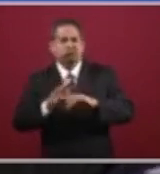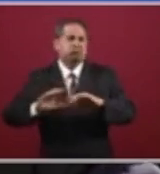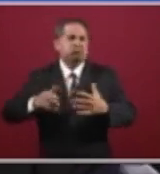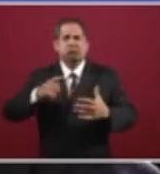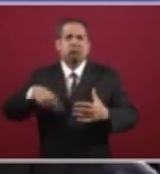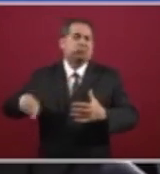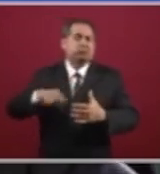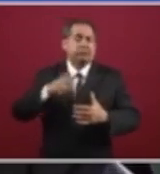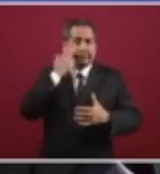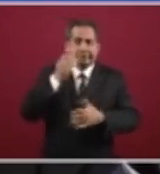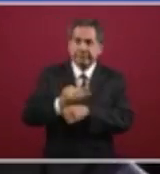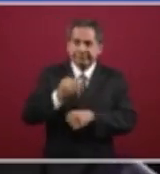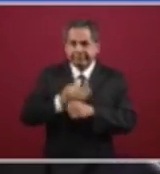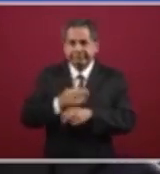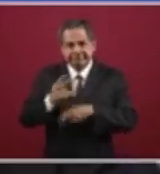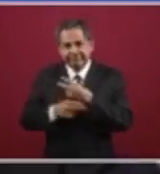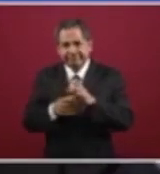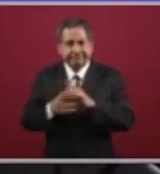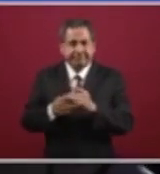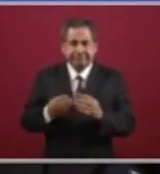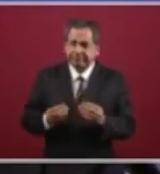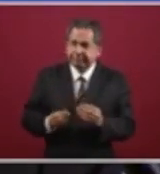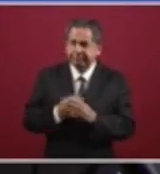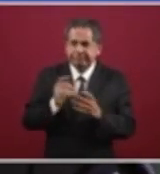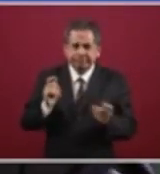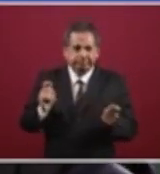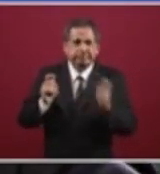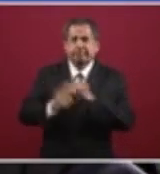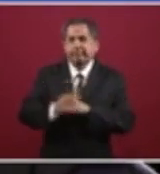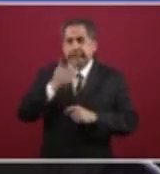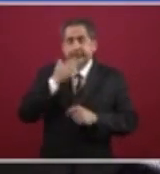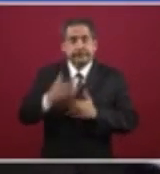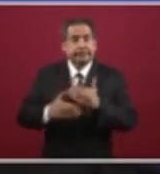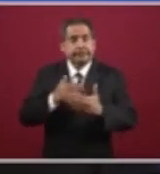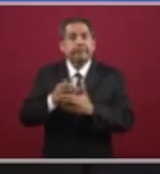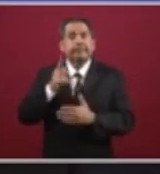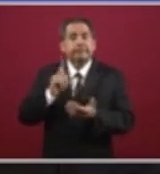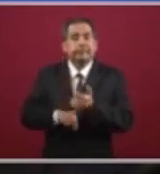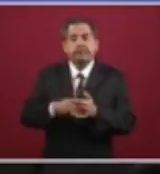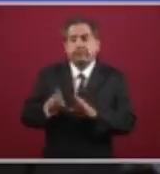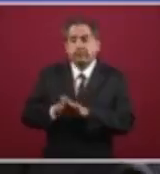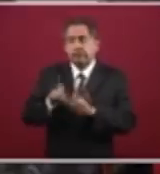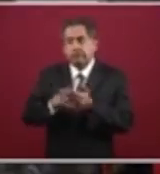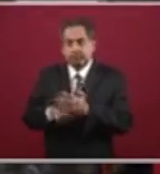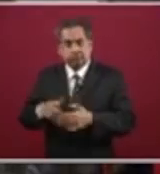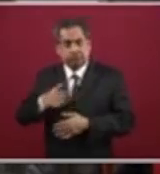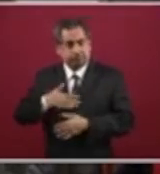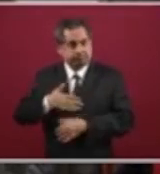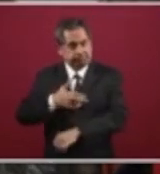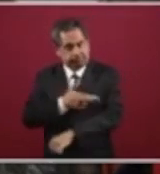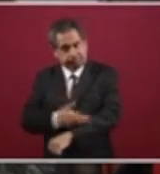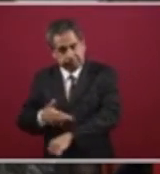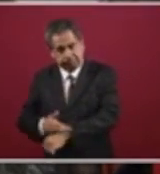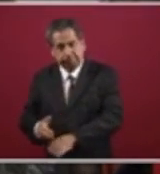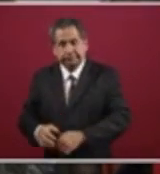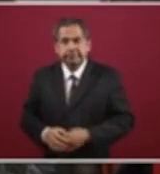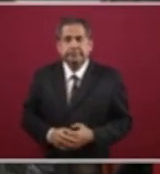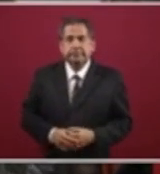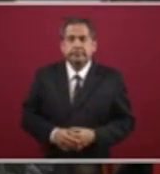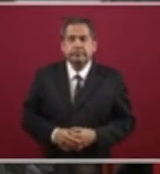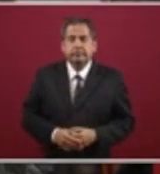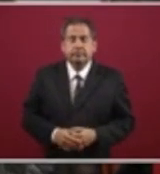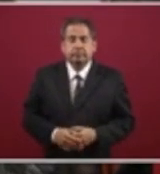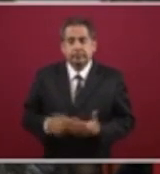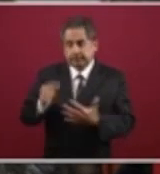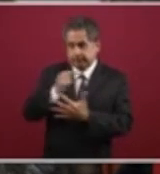y ahora está construyendo una gran transformación que hoy pasa a través de nuestras manos. Es por